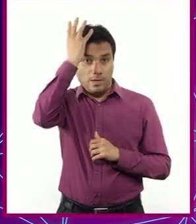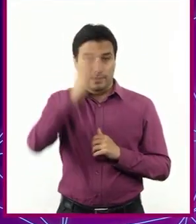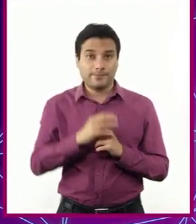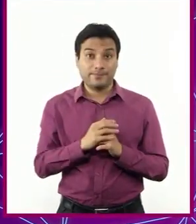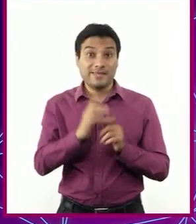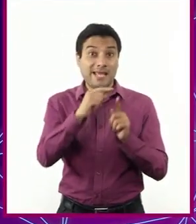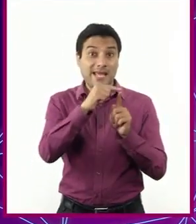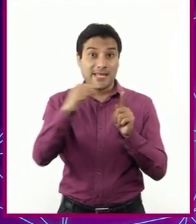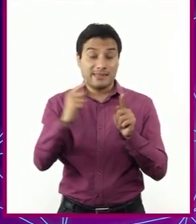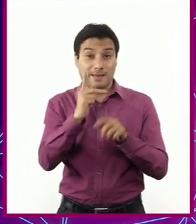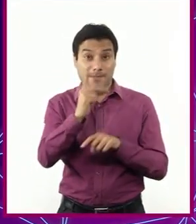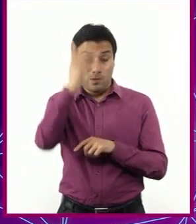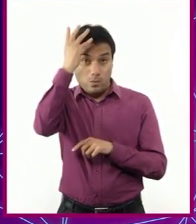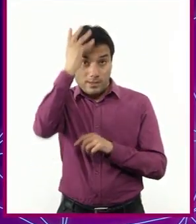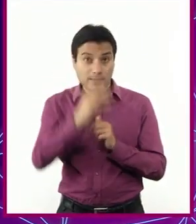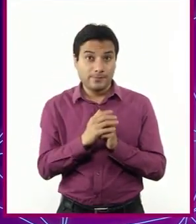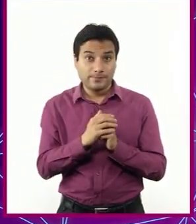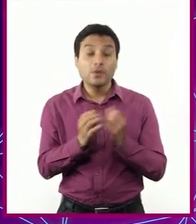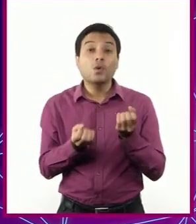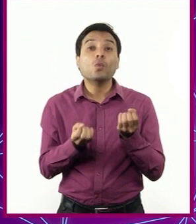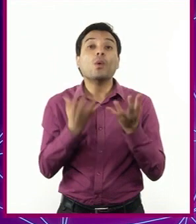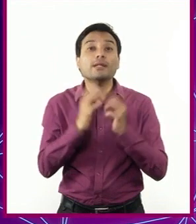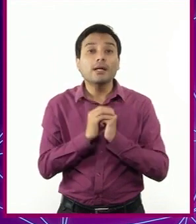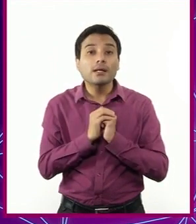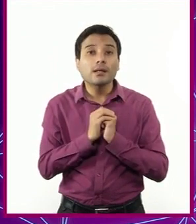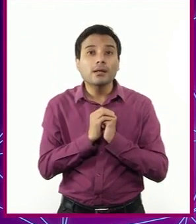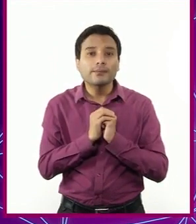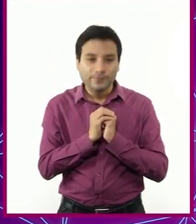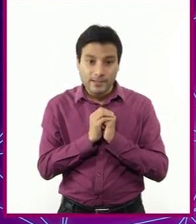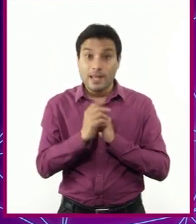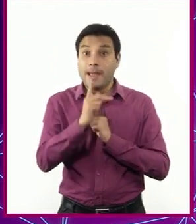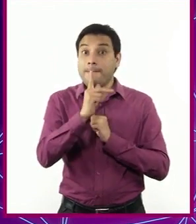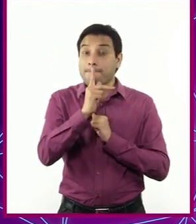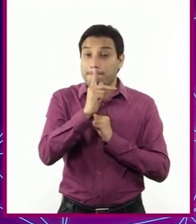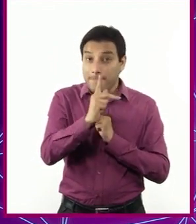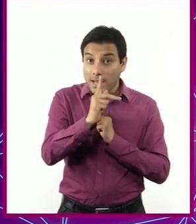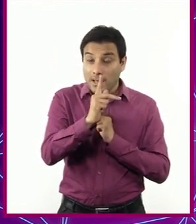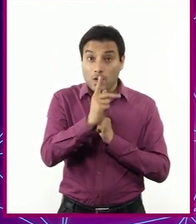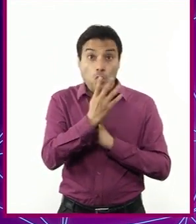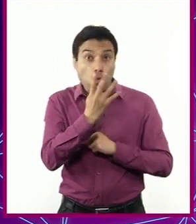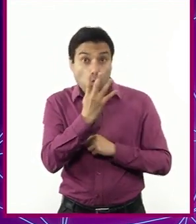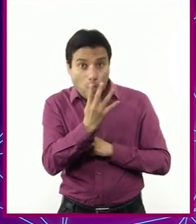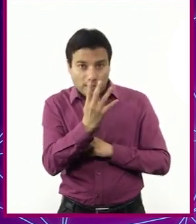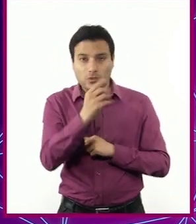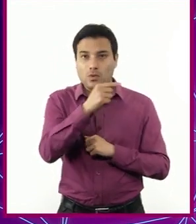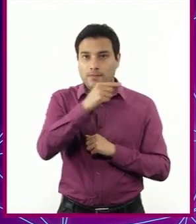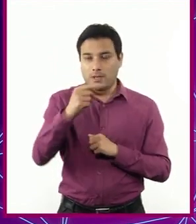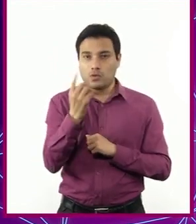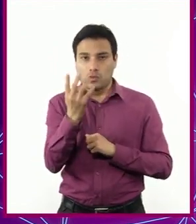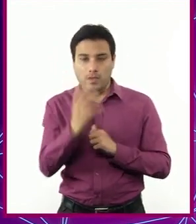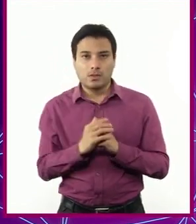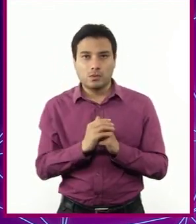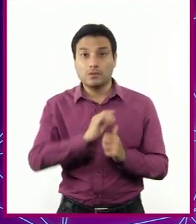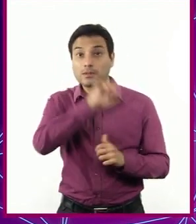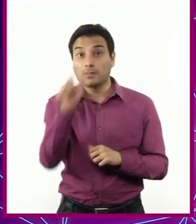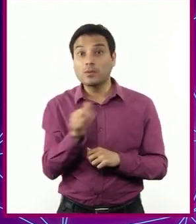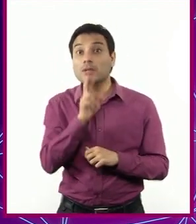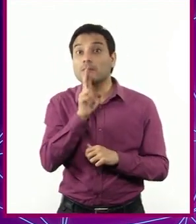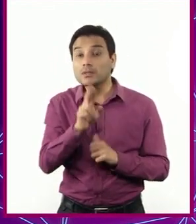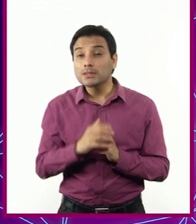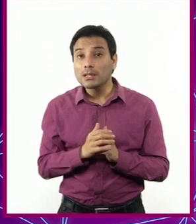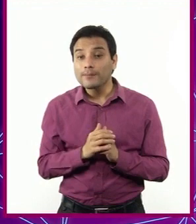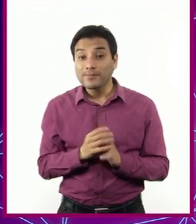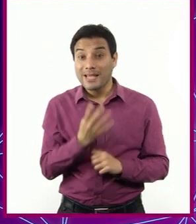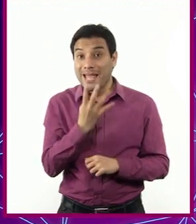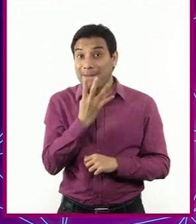la cuarta es igual a p a la 4 menos 4, que a su vez es igual a